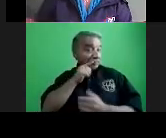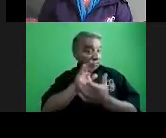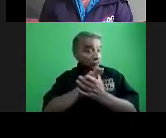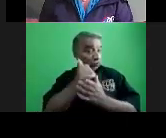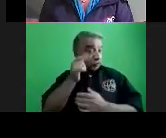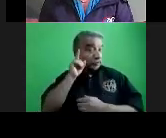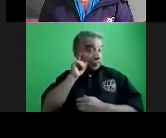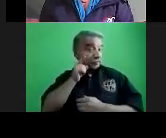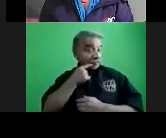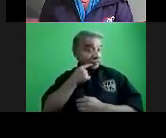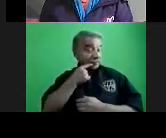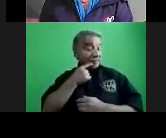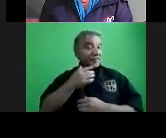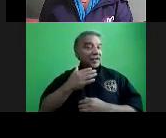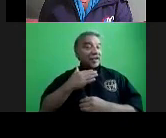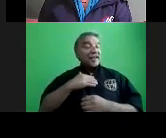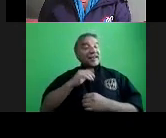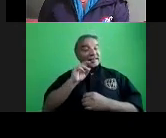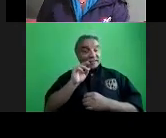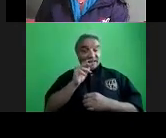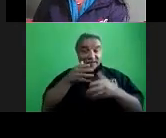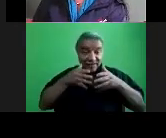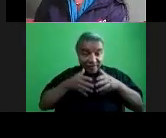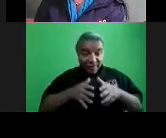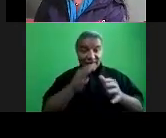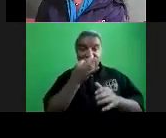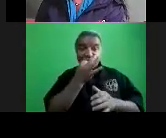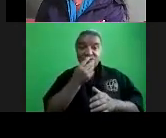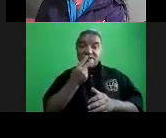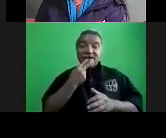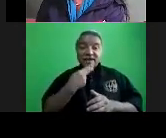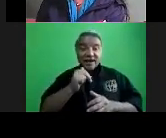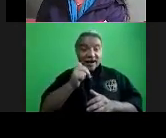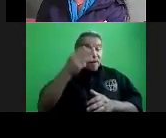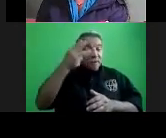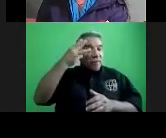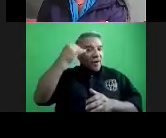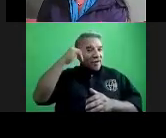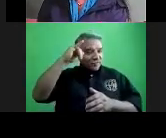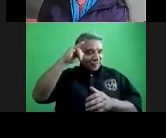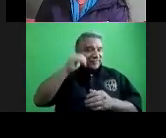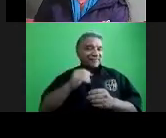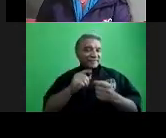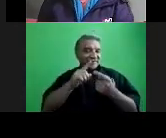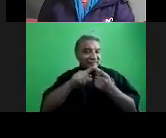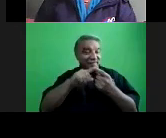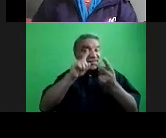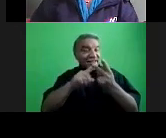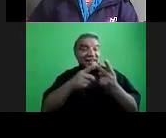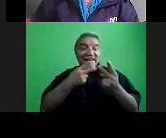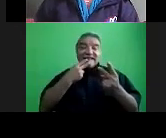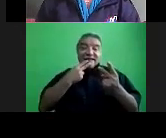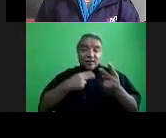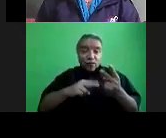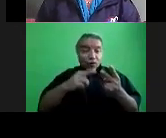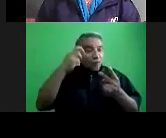Tengo una esposa que es sorda también. Mi esposa es sorda. Tengo una hija mujer que es